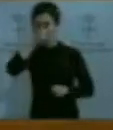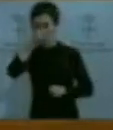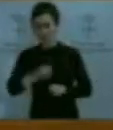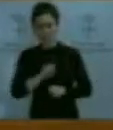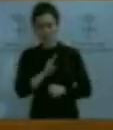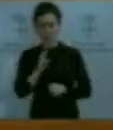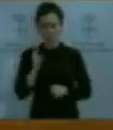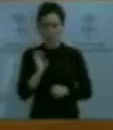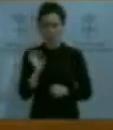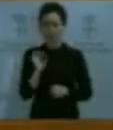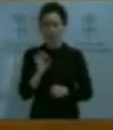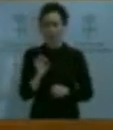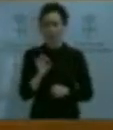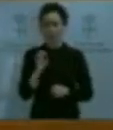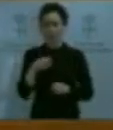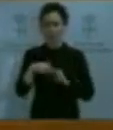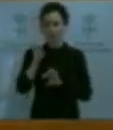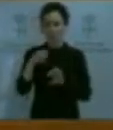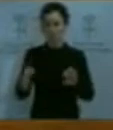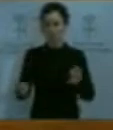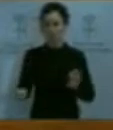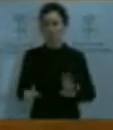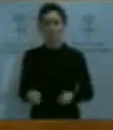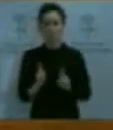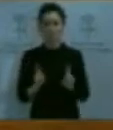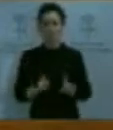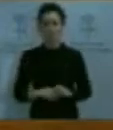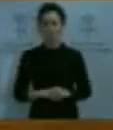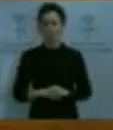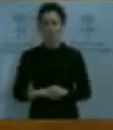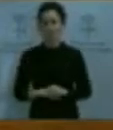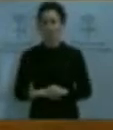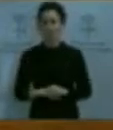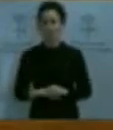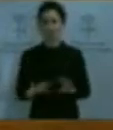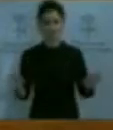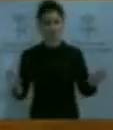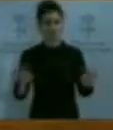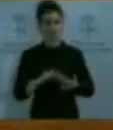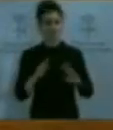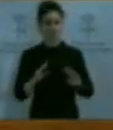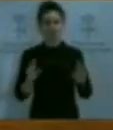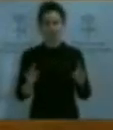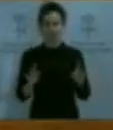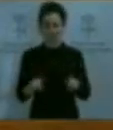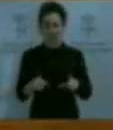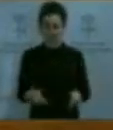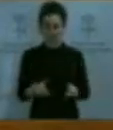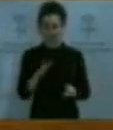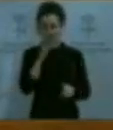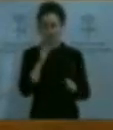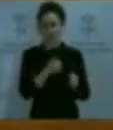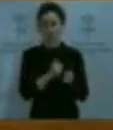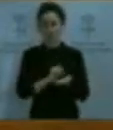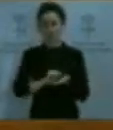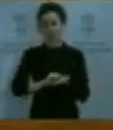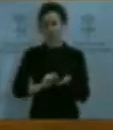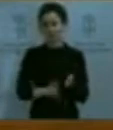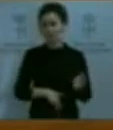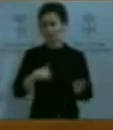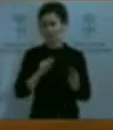depende, se cae por su propio peso si el secretario general de su partido decide romper el pacto educativo sí o sí por intereses